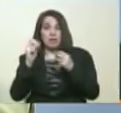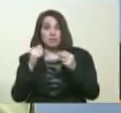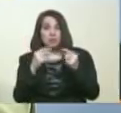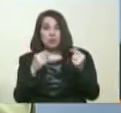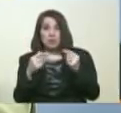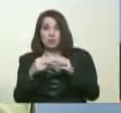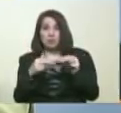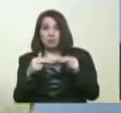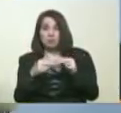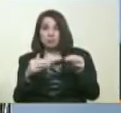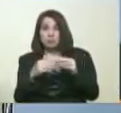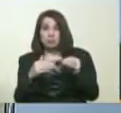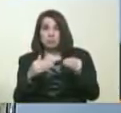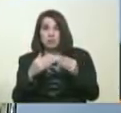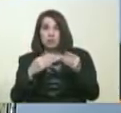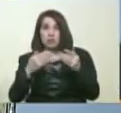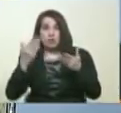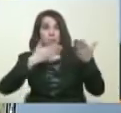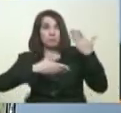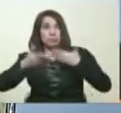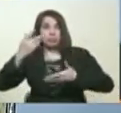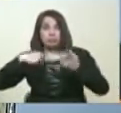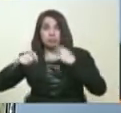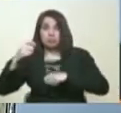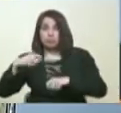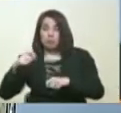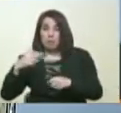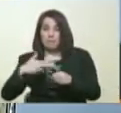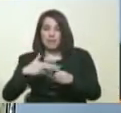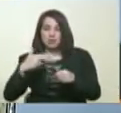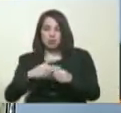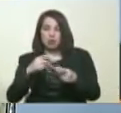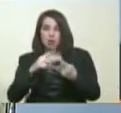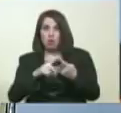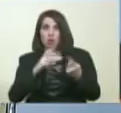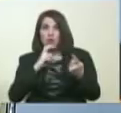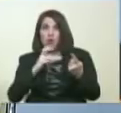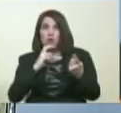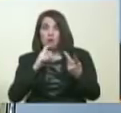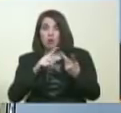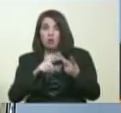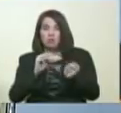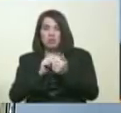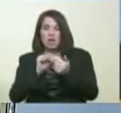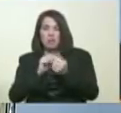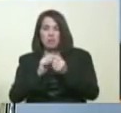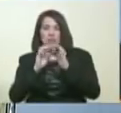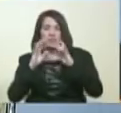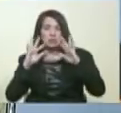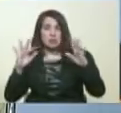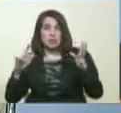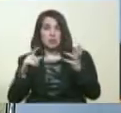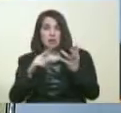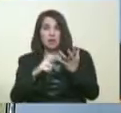exportaciones. Petróleo, oro, diamante, coltán